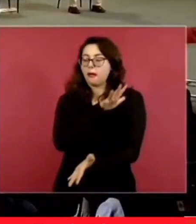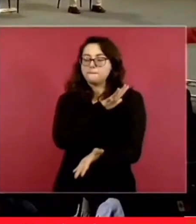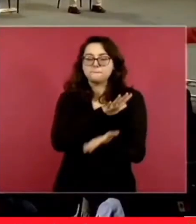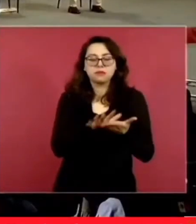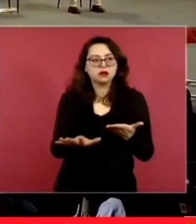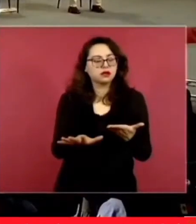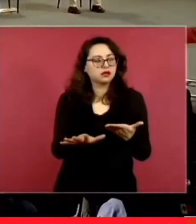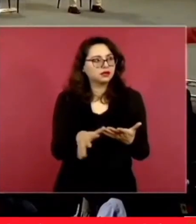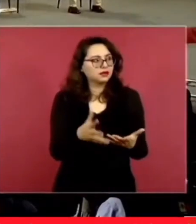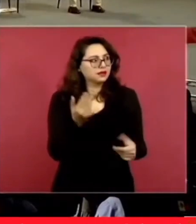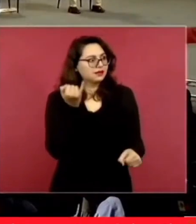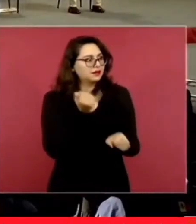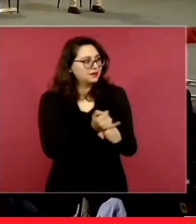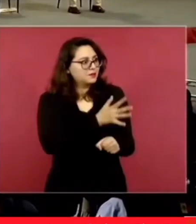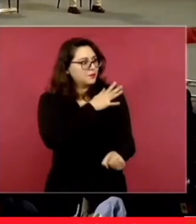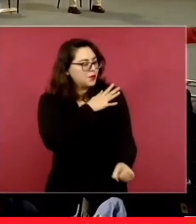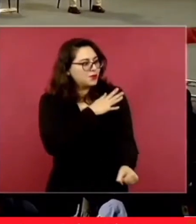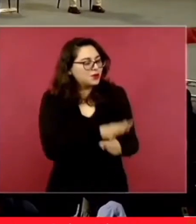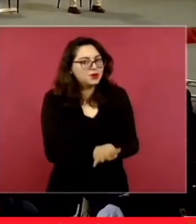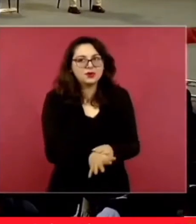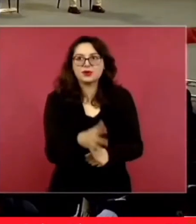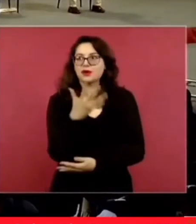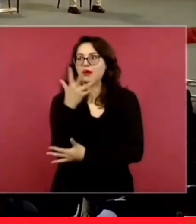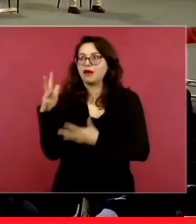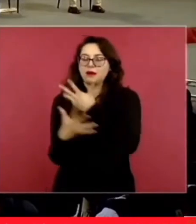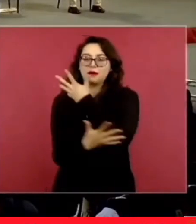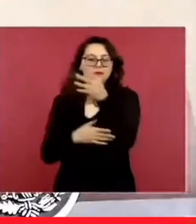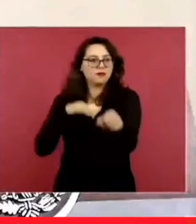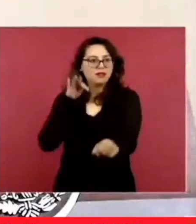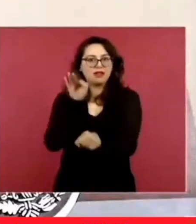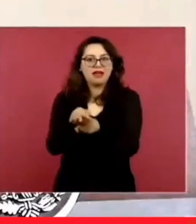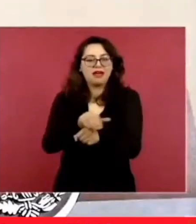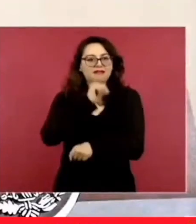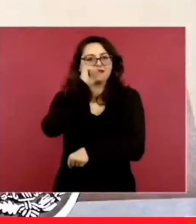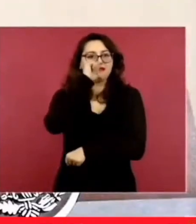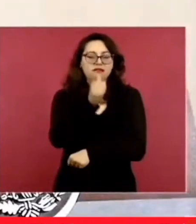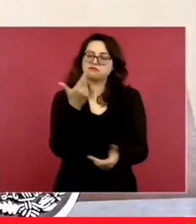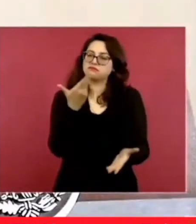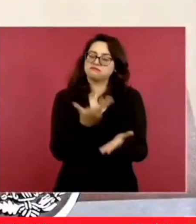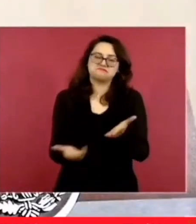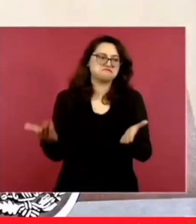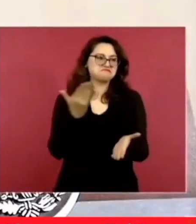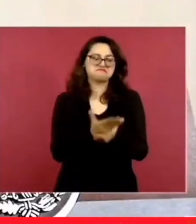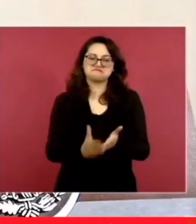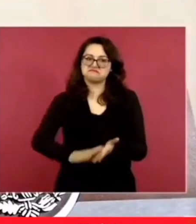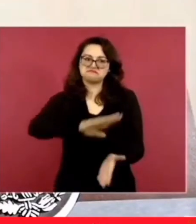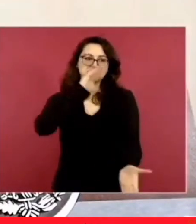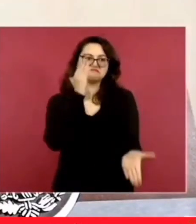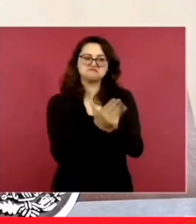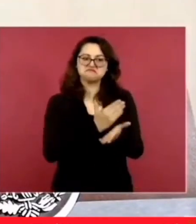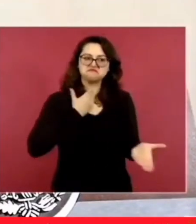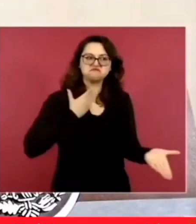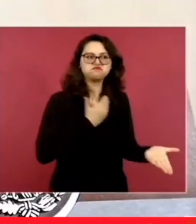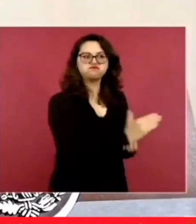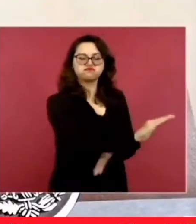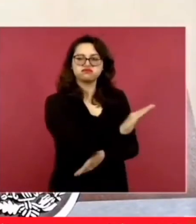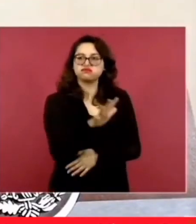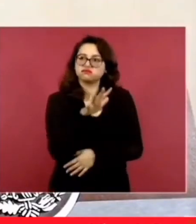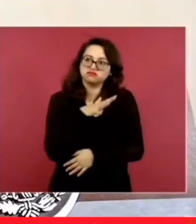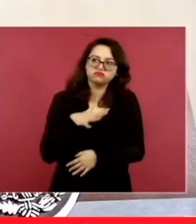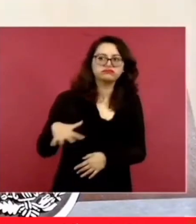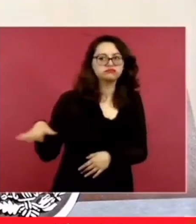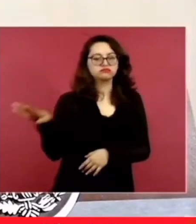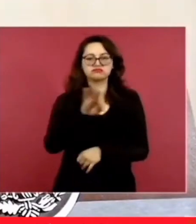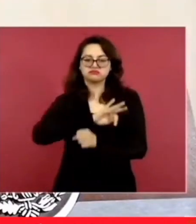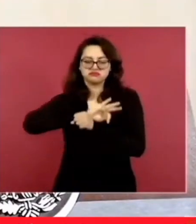protegida, sobre todo por el valor ambiental. Contribuye a la provisión de importantes servicios